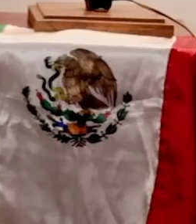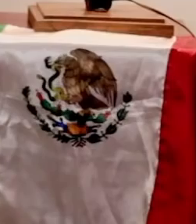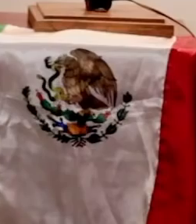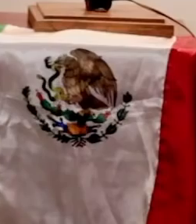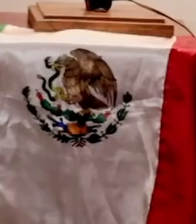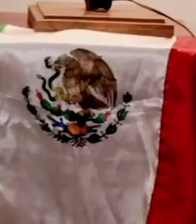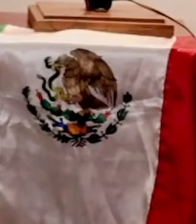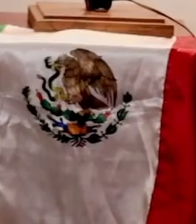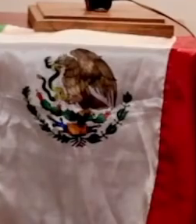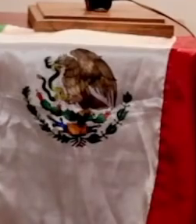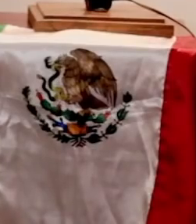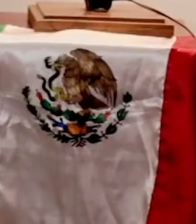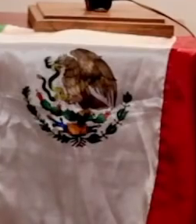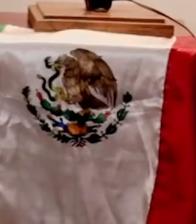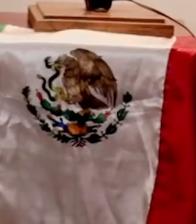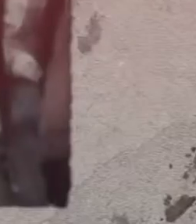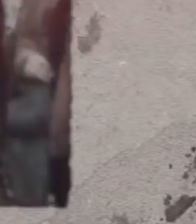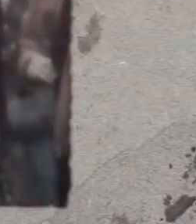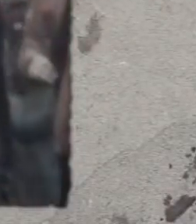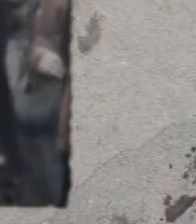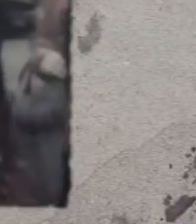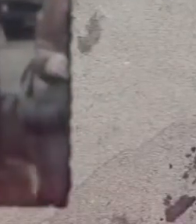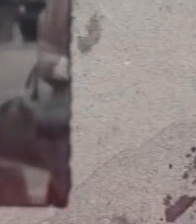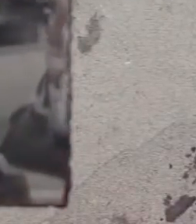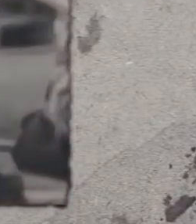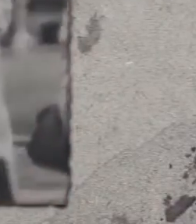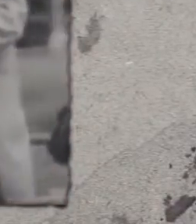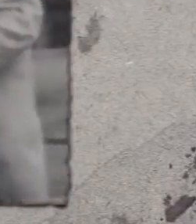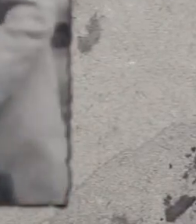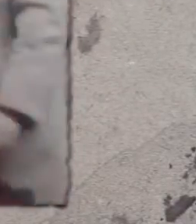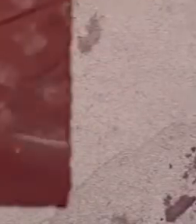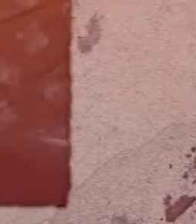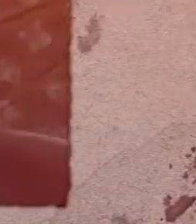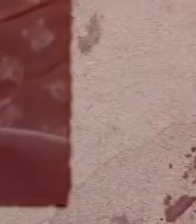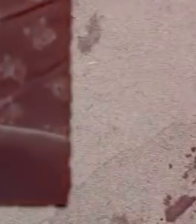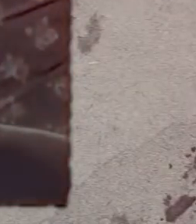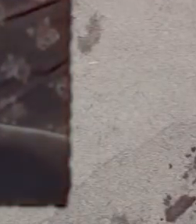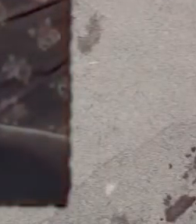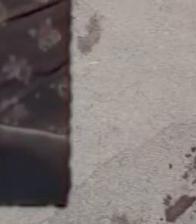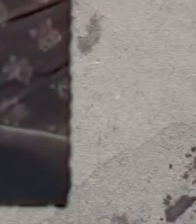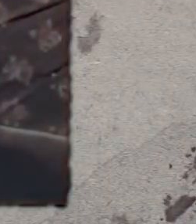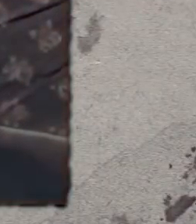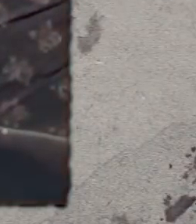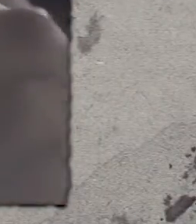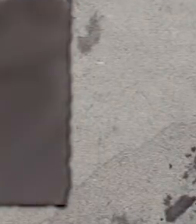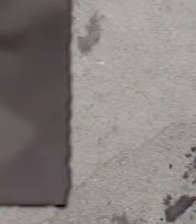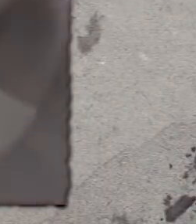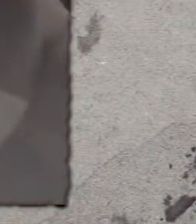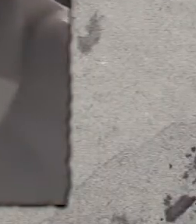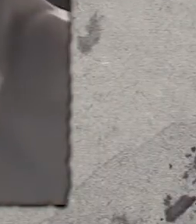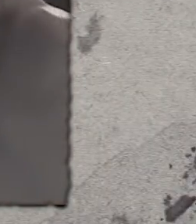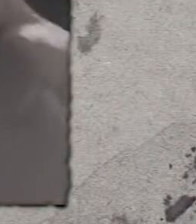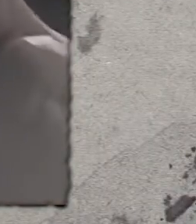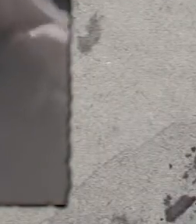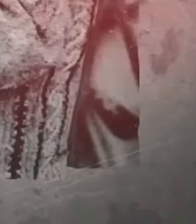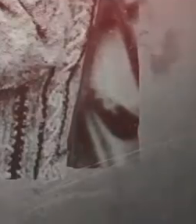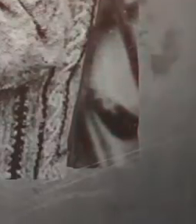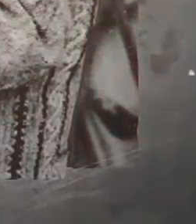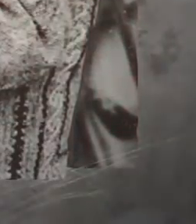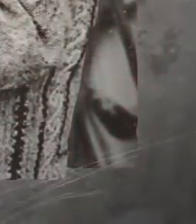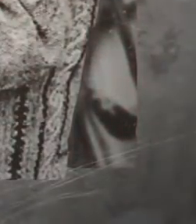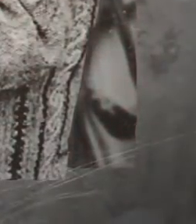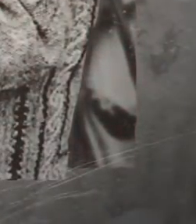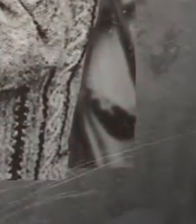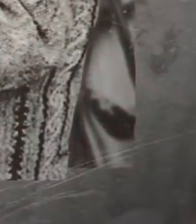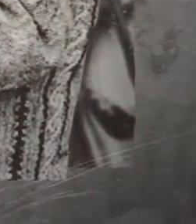miedo. Presidenta de la asociación Abuelas de Plaza de Mayo. La historia de una mujer que nunca dejó de luchar en su búsqueda por